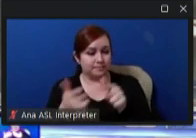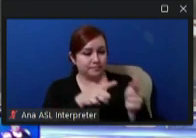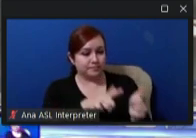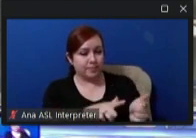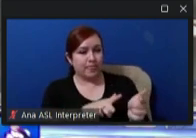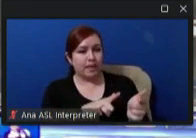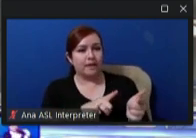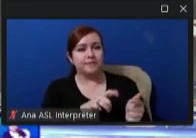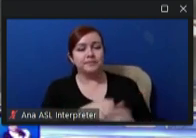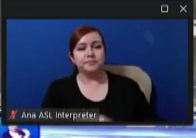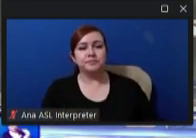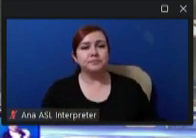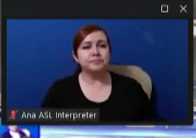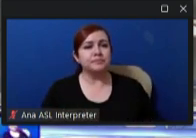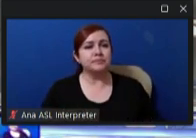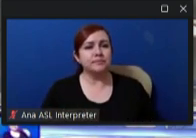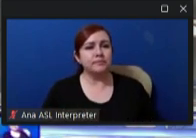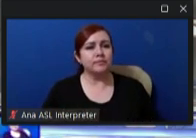Redesca.